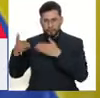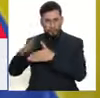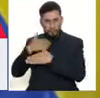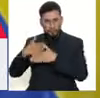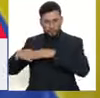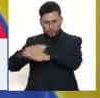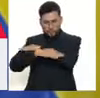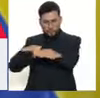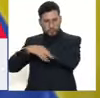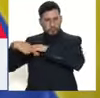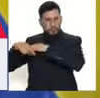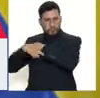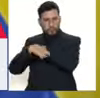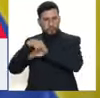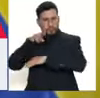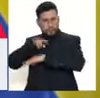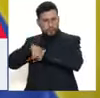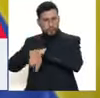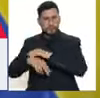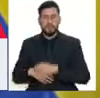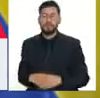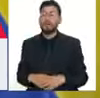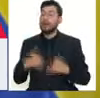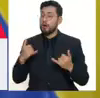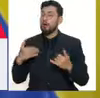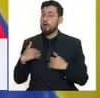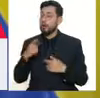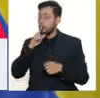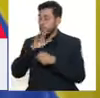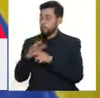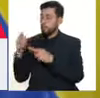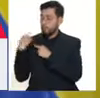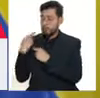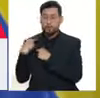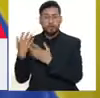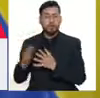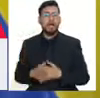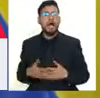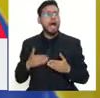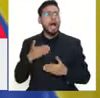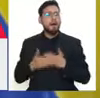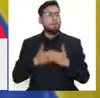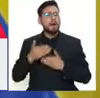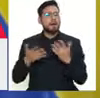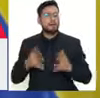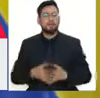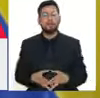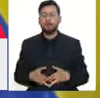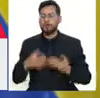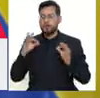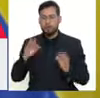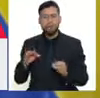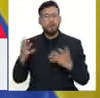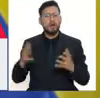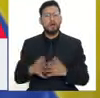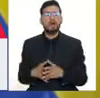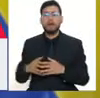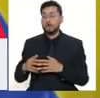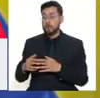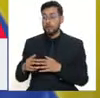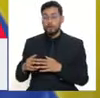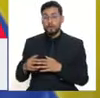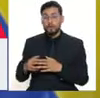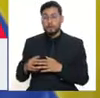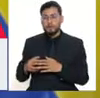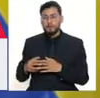compartidas. Nos hemos comprometido también a avanzar en la conformación de los